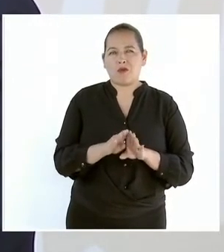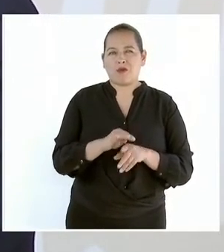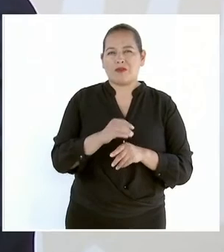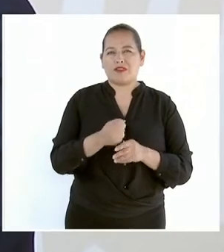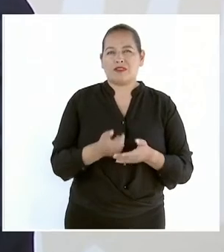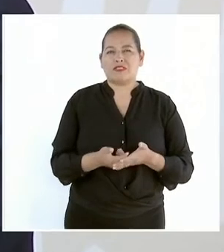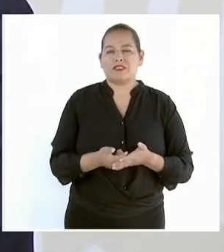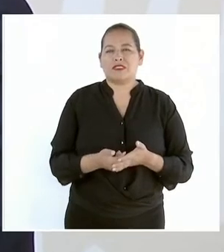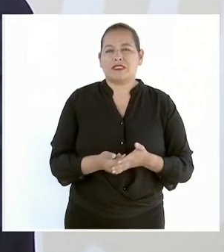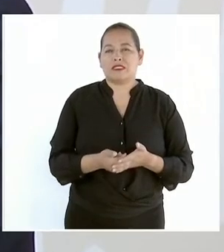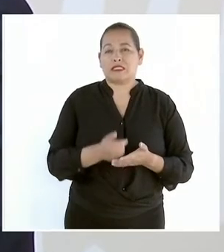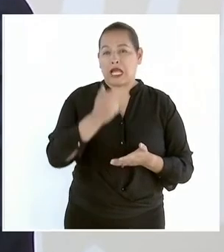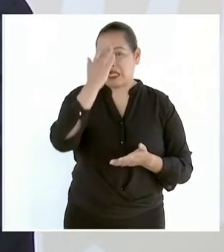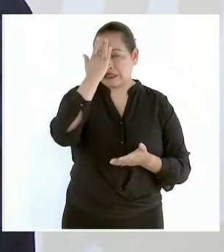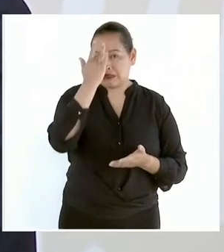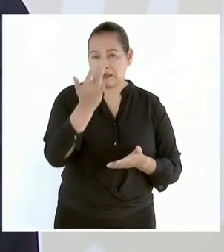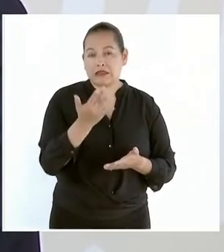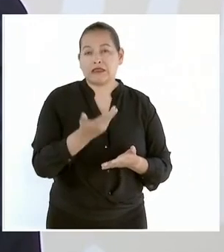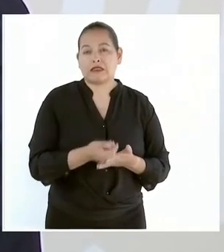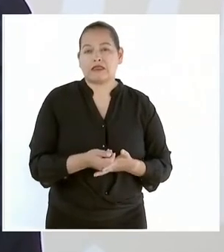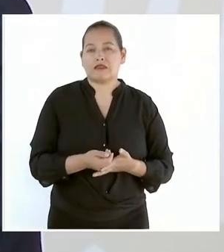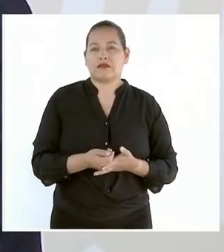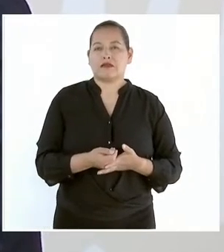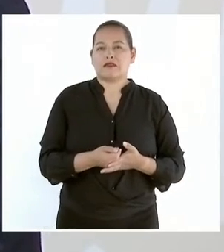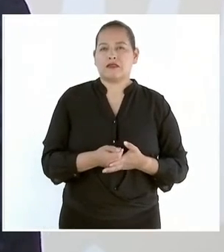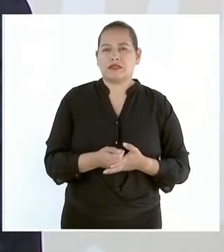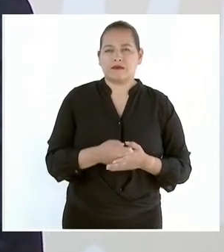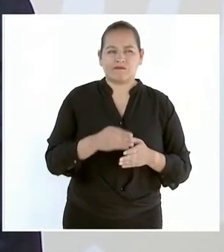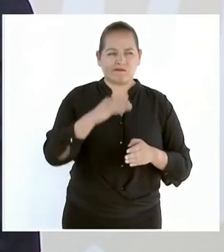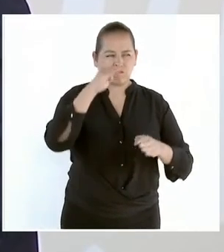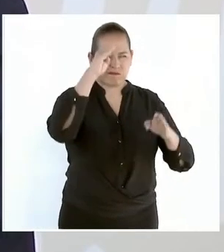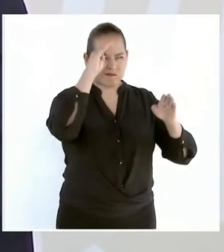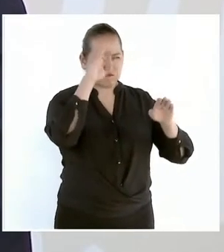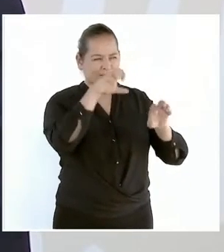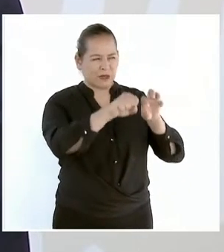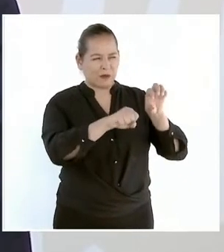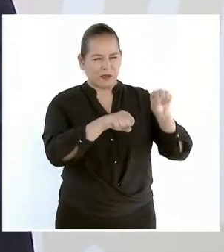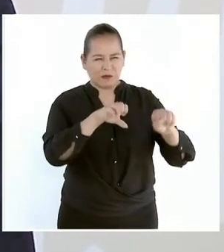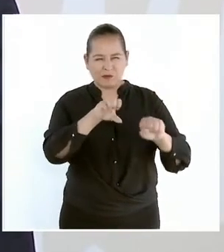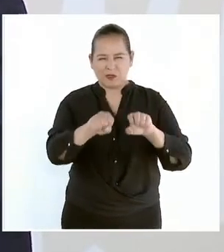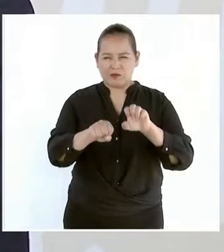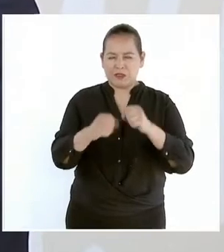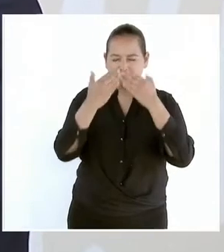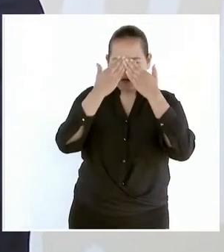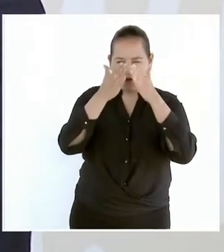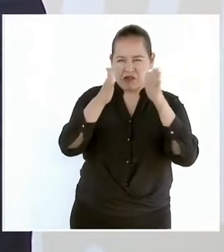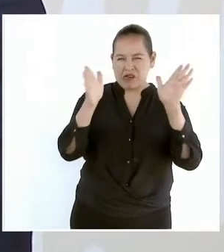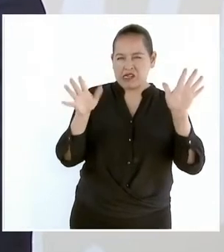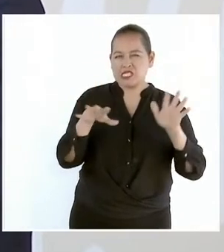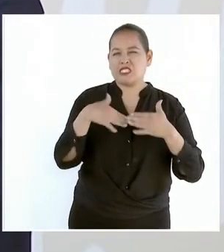empieza pensaba en todo lo preveía todo